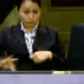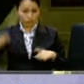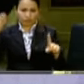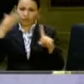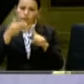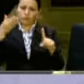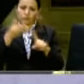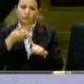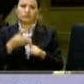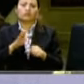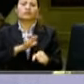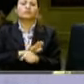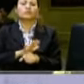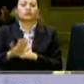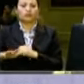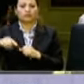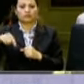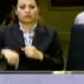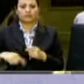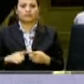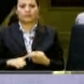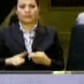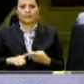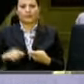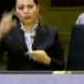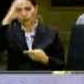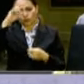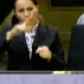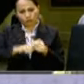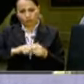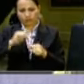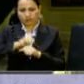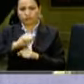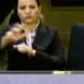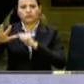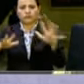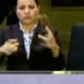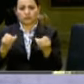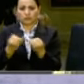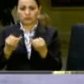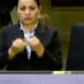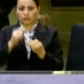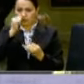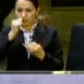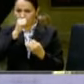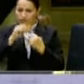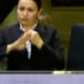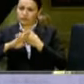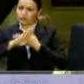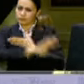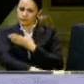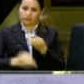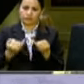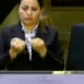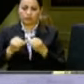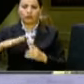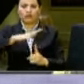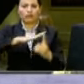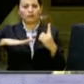muy importantes de la política exterior de México promover la cultura de México en el exterior, combatir el narcotráfico y el crimen organizado, proteger el medio